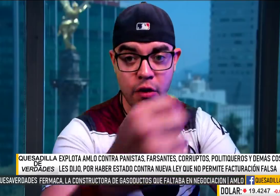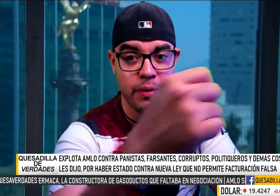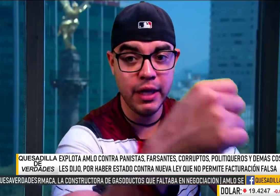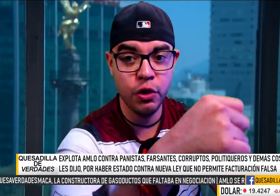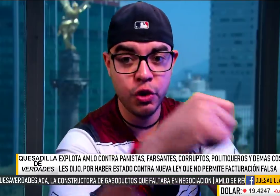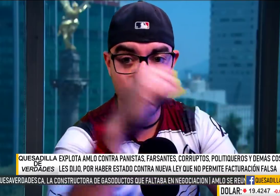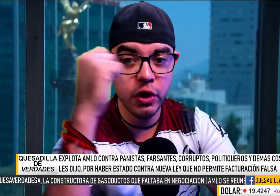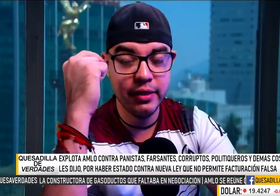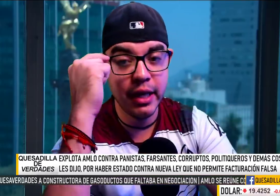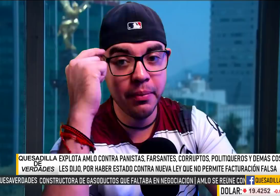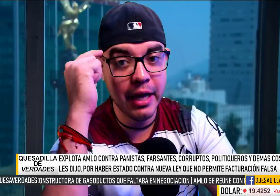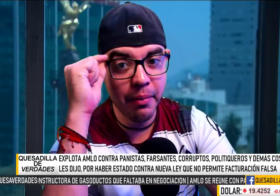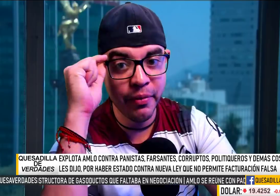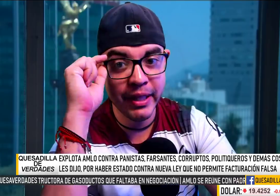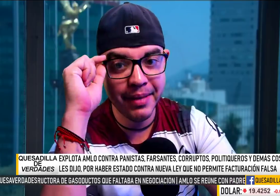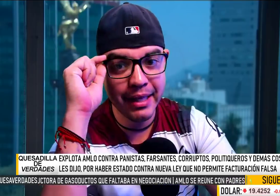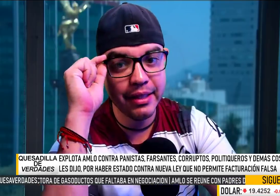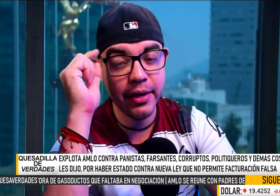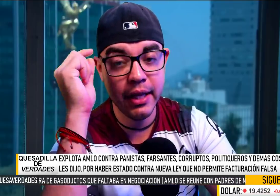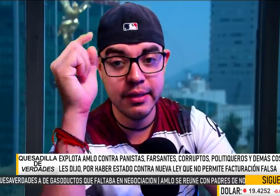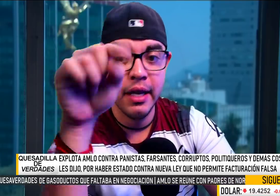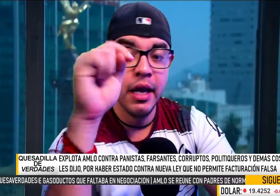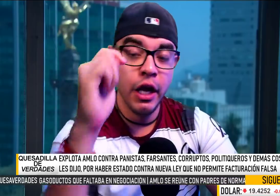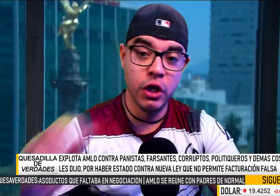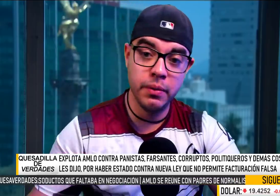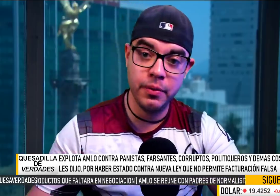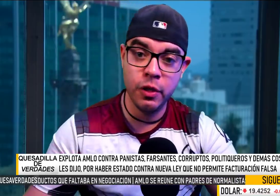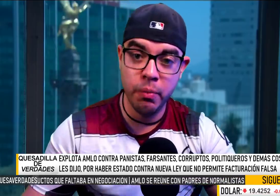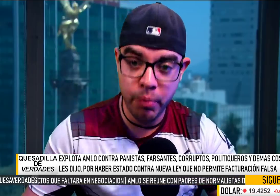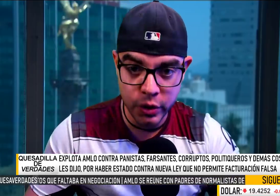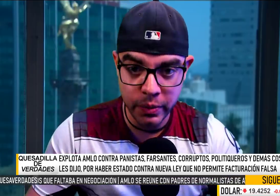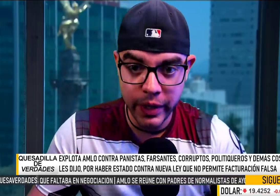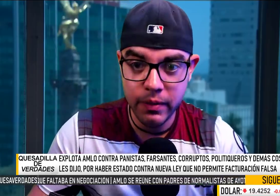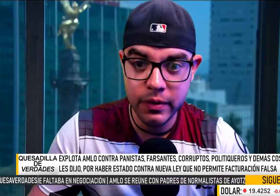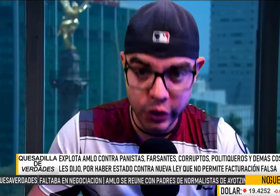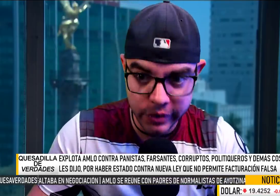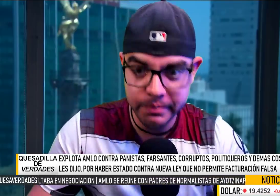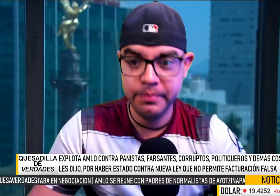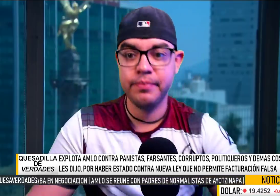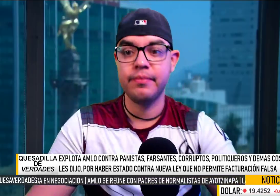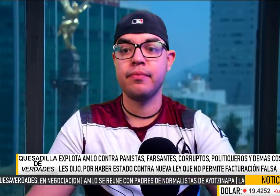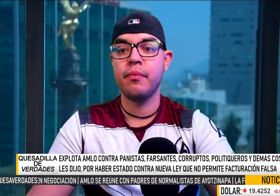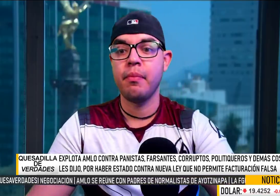la caja de comentarios. Yo soy Isaí Ramírez, reporte para Que Se Diga Verdades. Y nos vemos en un próximo video. Chau, chau.